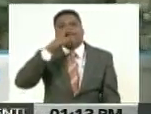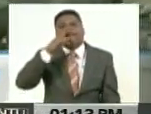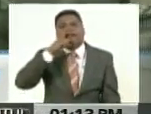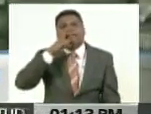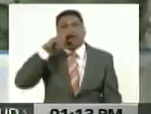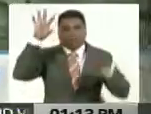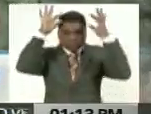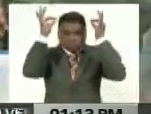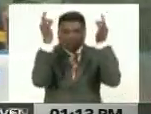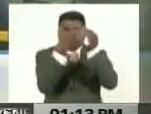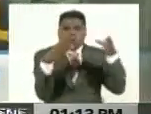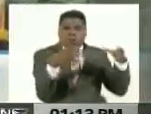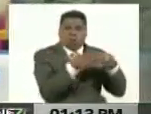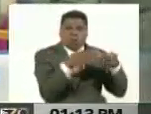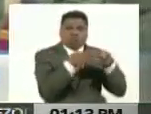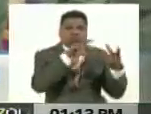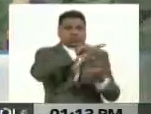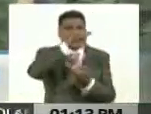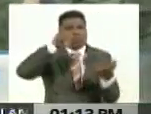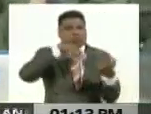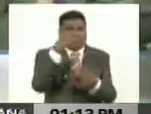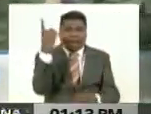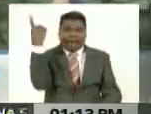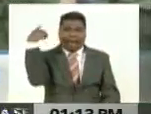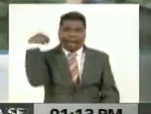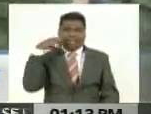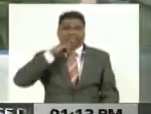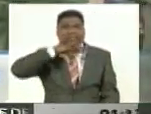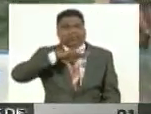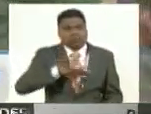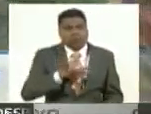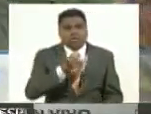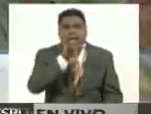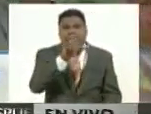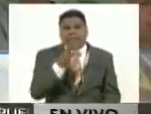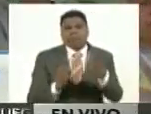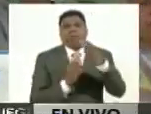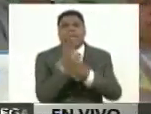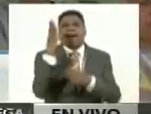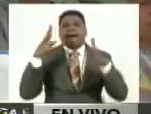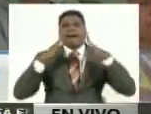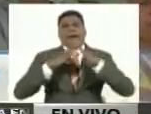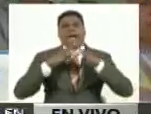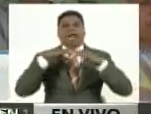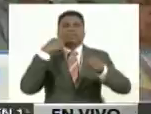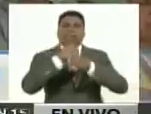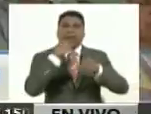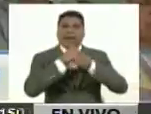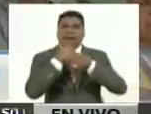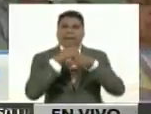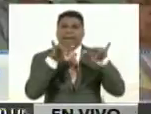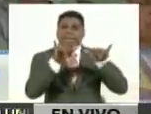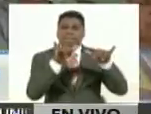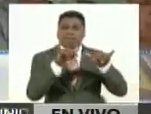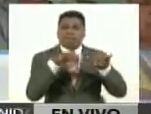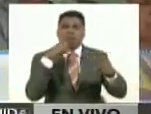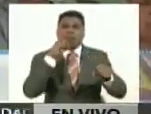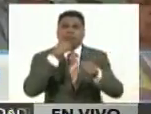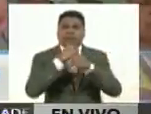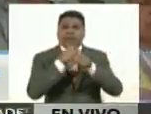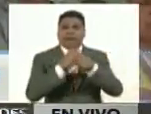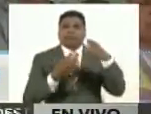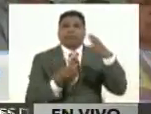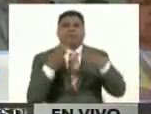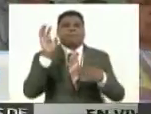Patriótica, que estaba hasta en el mismo Palacio de Miraflores, trabajaba Fabricio, trabajando por la